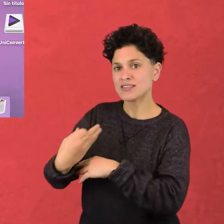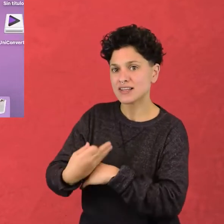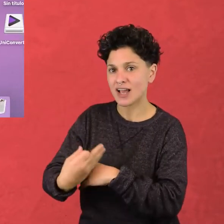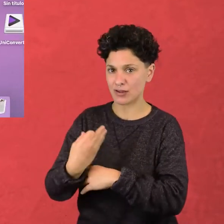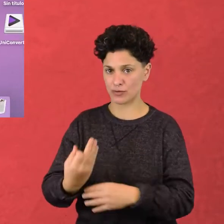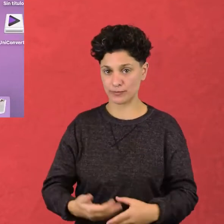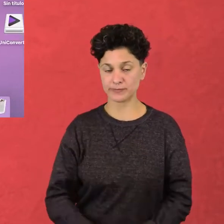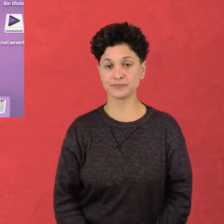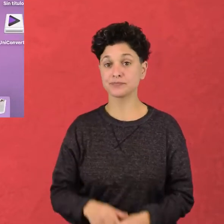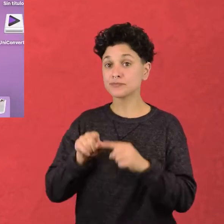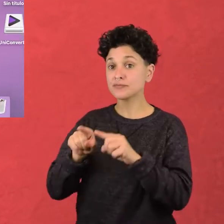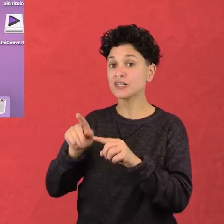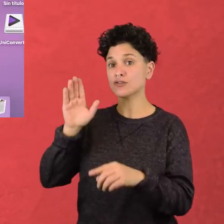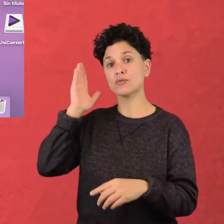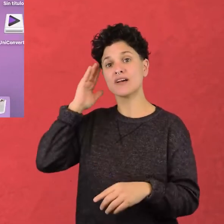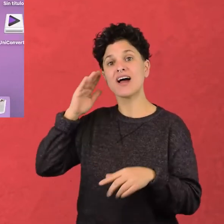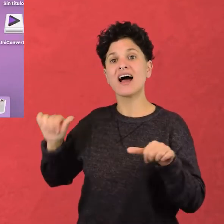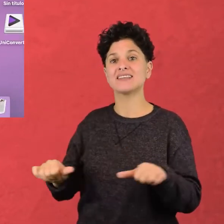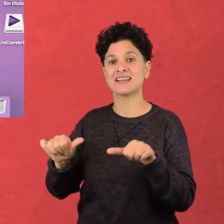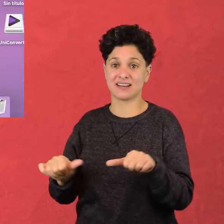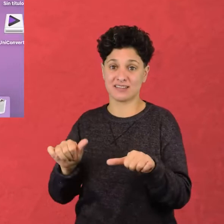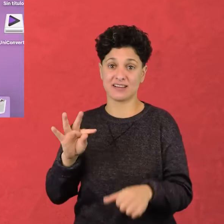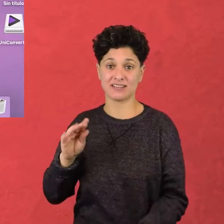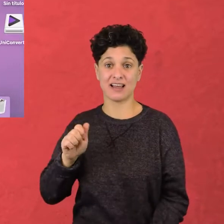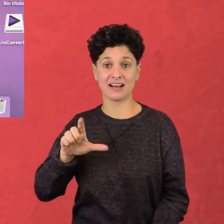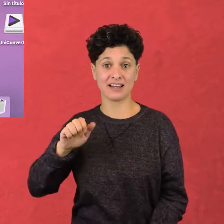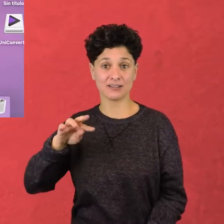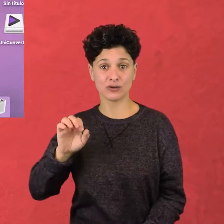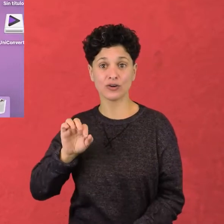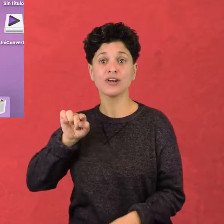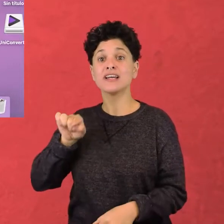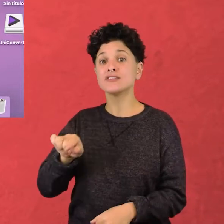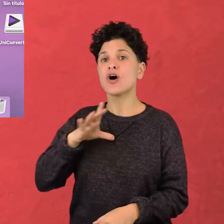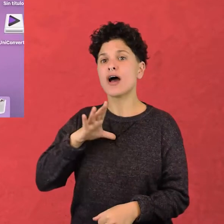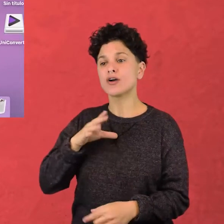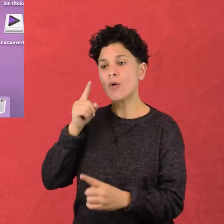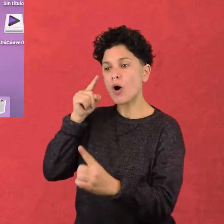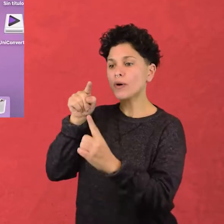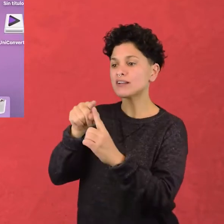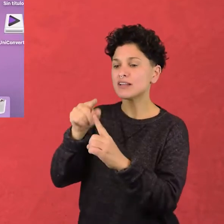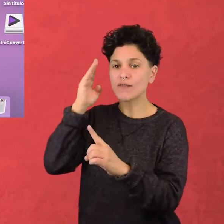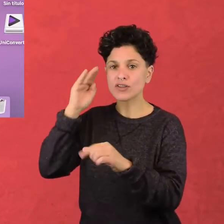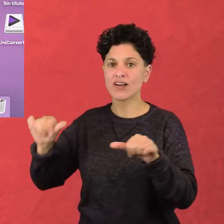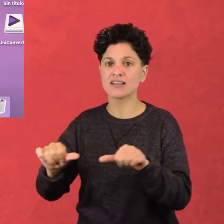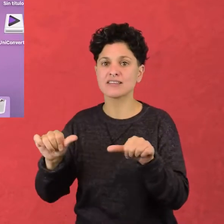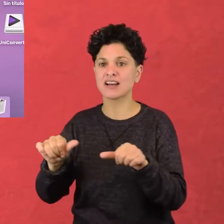talento uno se ve pertrechado con miras a ciertos fines. El talento me da